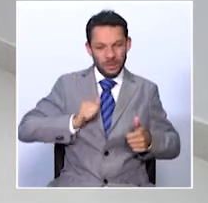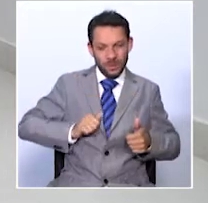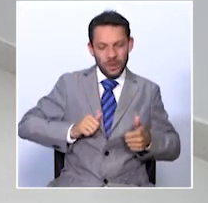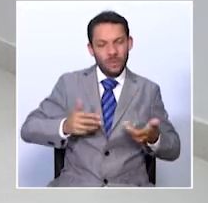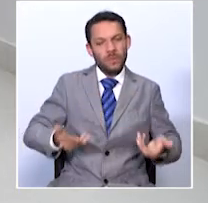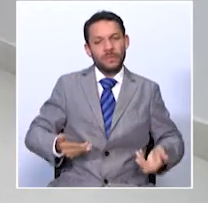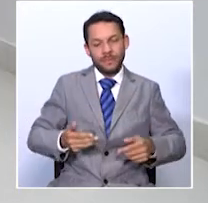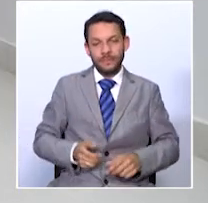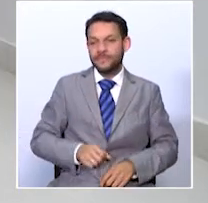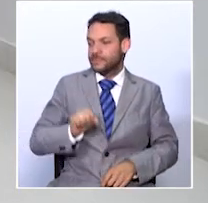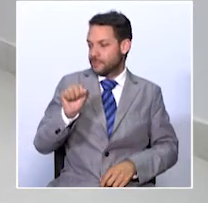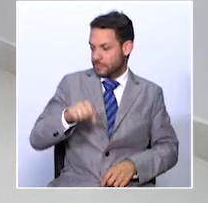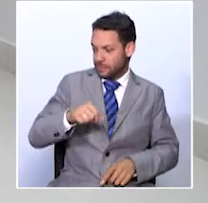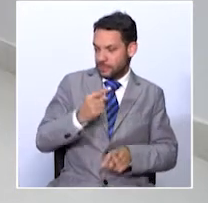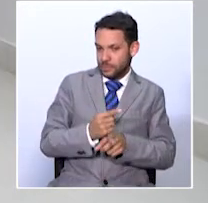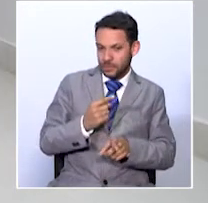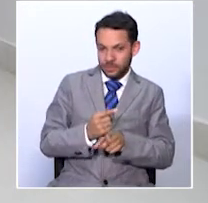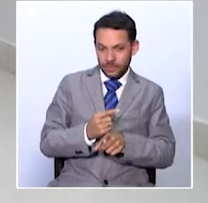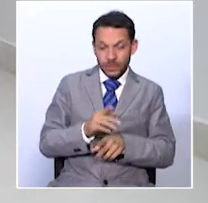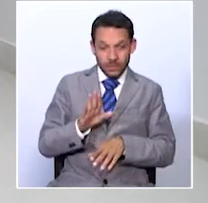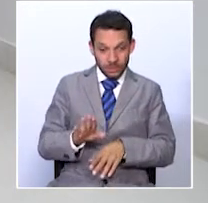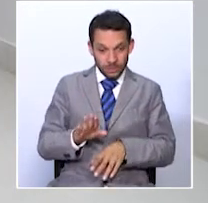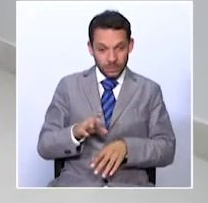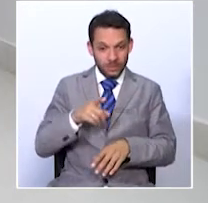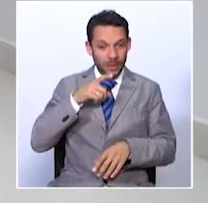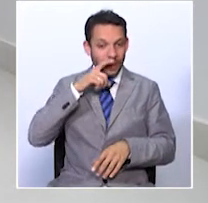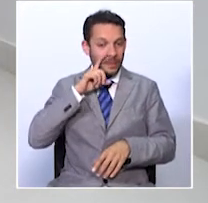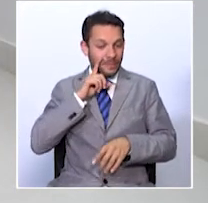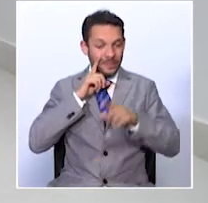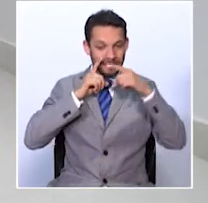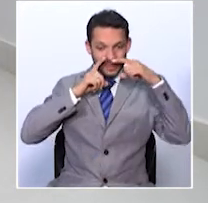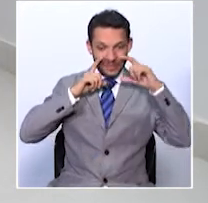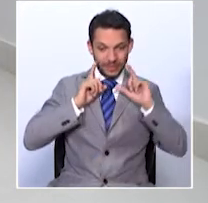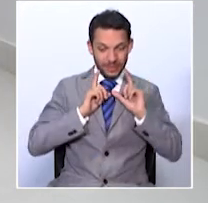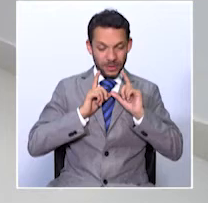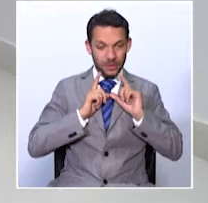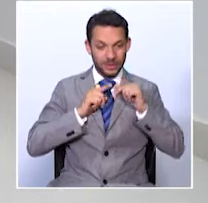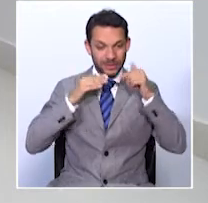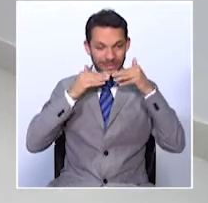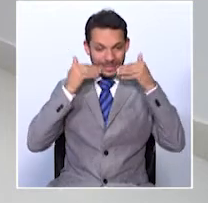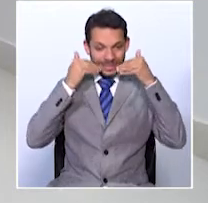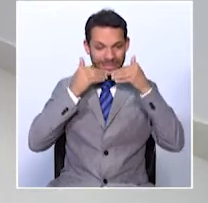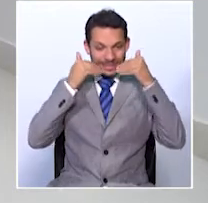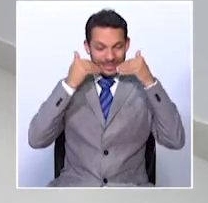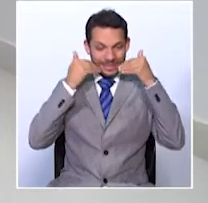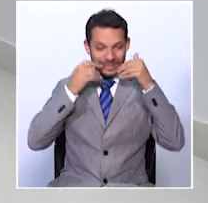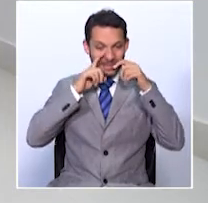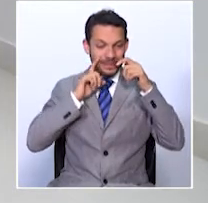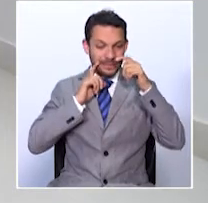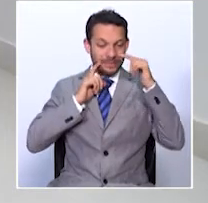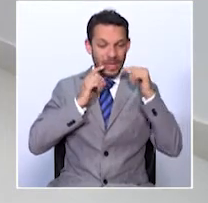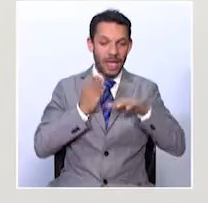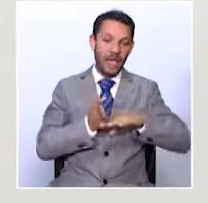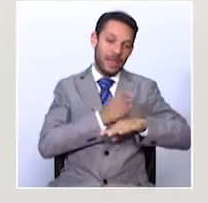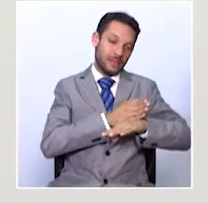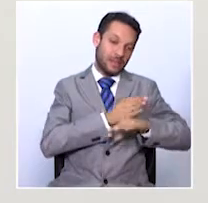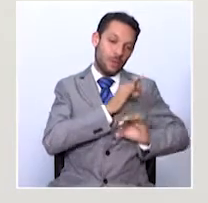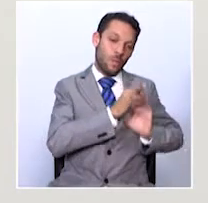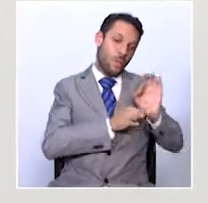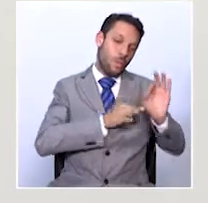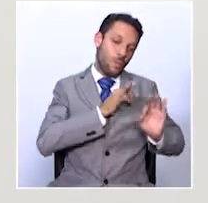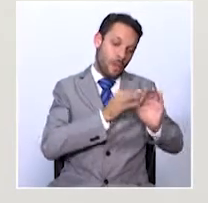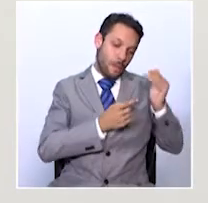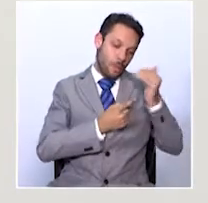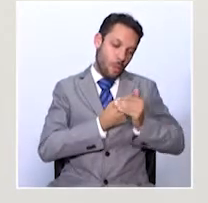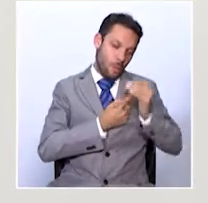Sí, estas marcas de las líneas, pues obviamente eso tiene mucho que ver con los cuidados que la persona misma se haga.